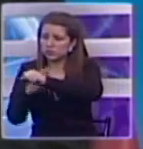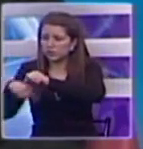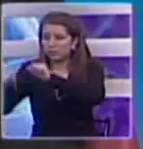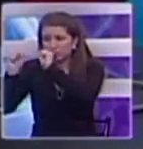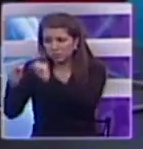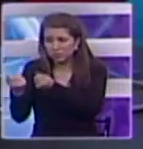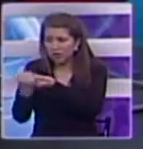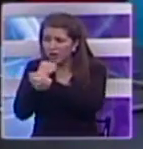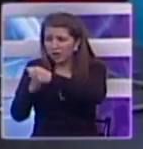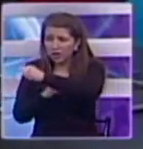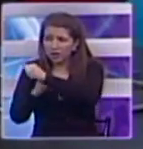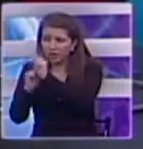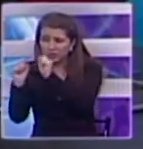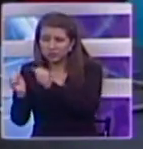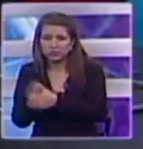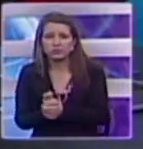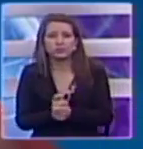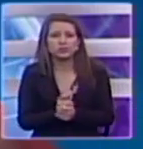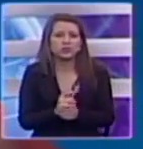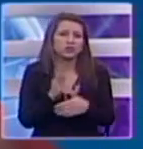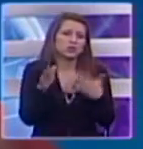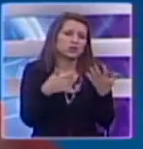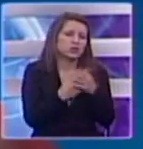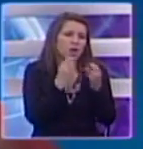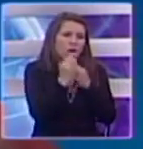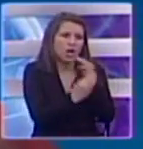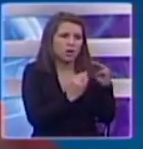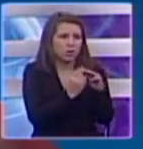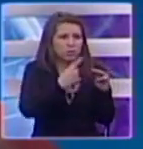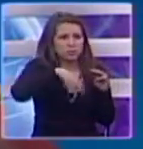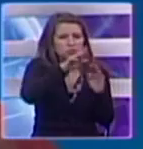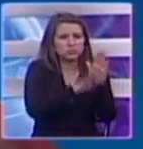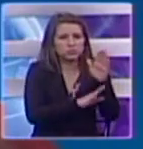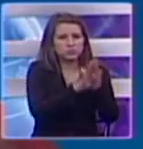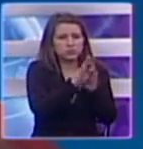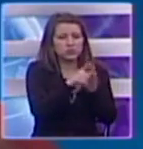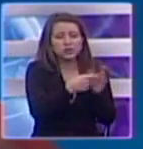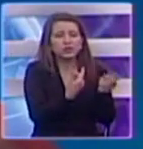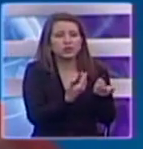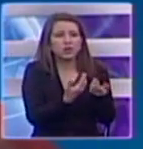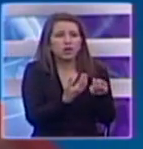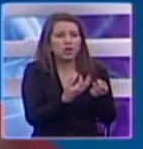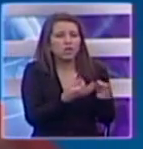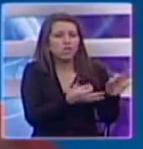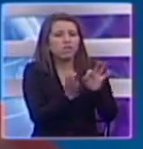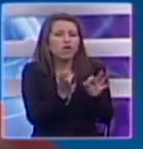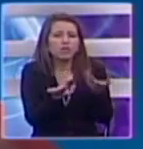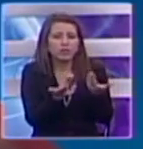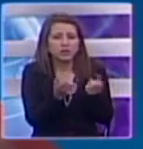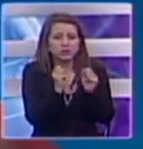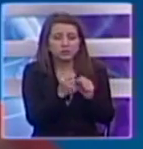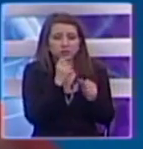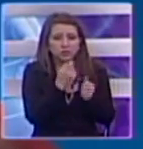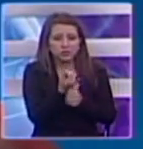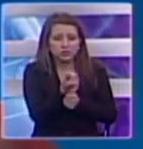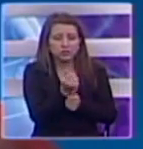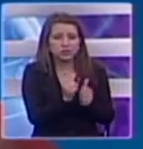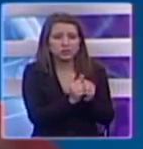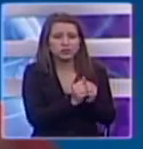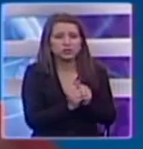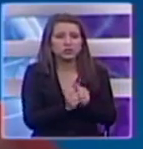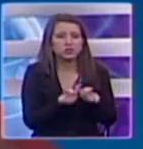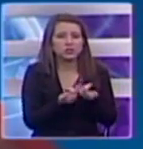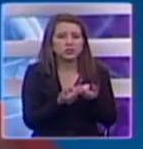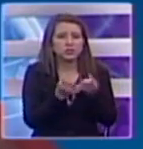situación? Mire, en todas partes del mundo, ya en los países desarrollados, esto es una herramienta. No nos olvidemos que el dinero per se es